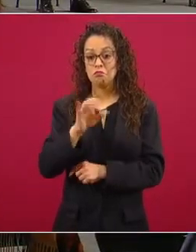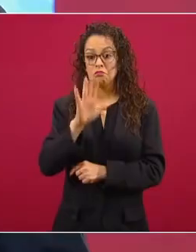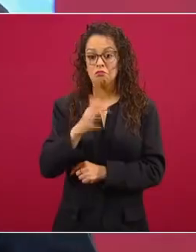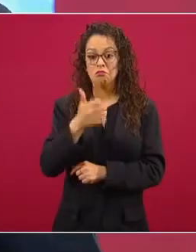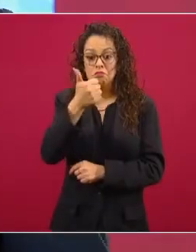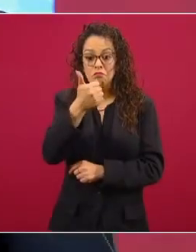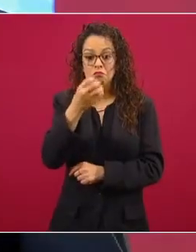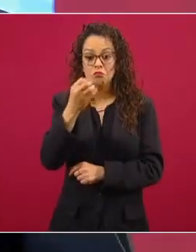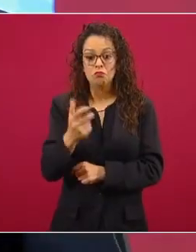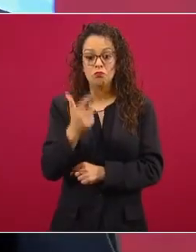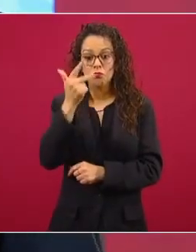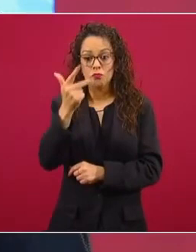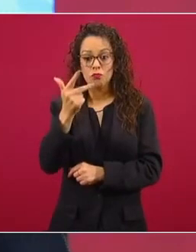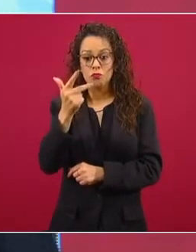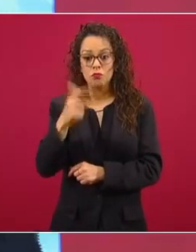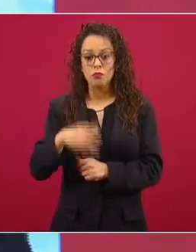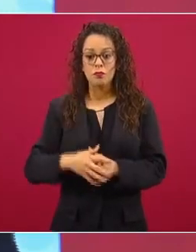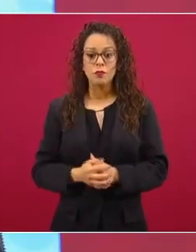6, 8.